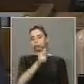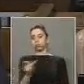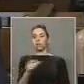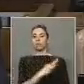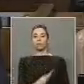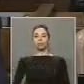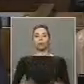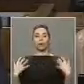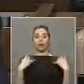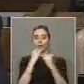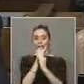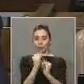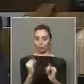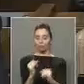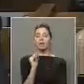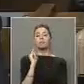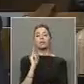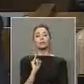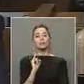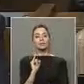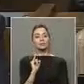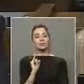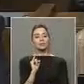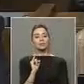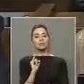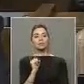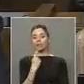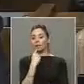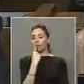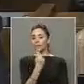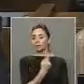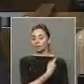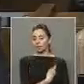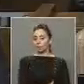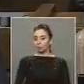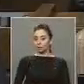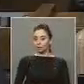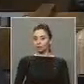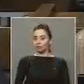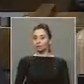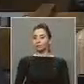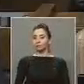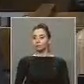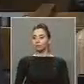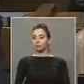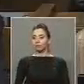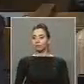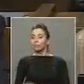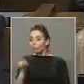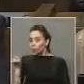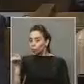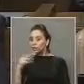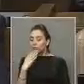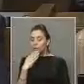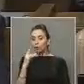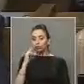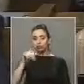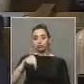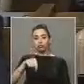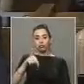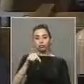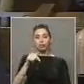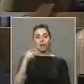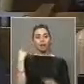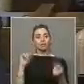diputados informantes, pero sí resaltar, Presidente, un factor en cual usted también estuvo presente